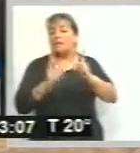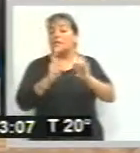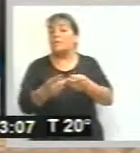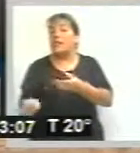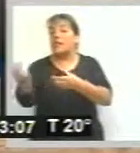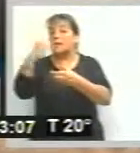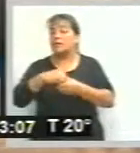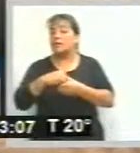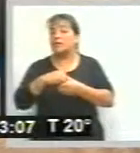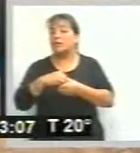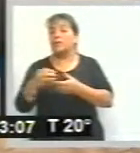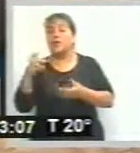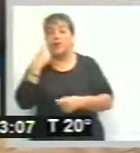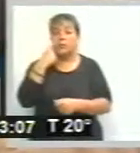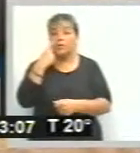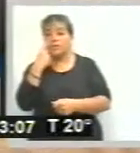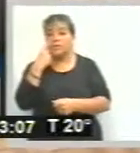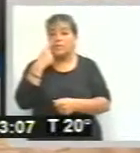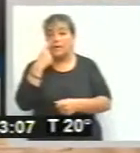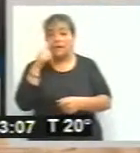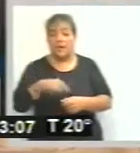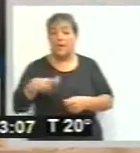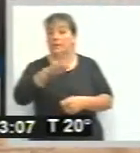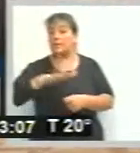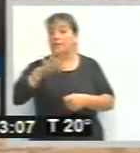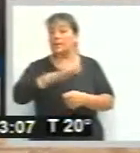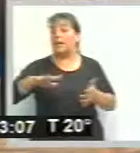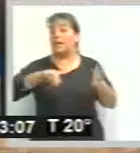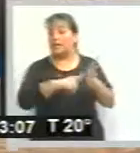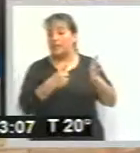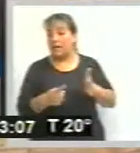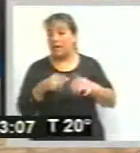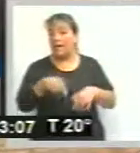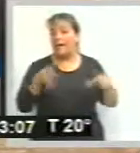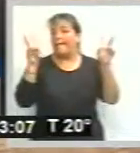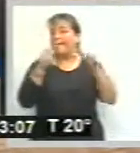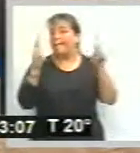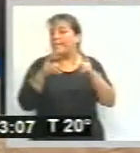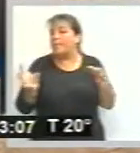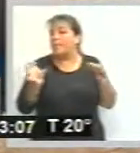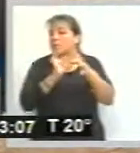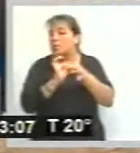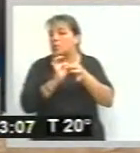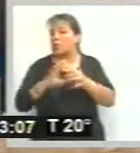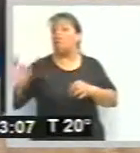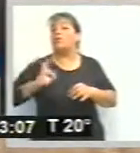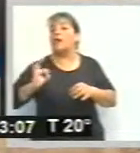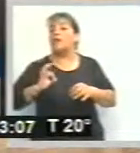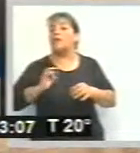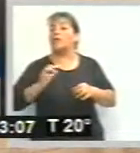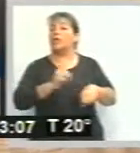del municipio Salta en lo que es el área metropolitana, el tema vinculado con el mandato de los